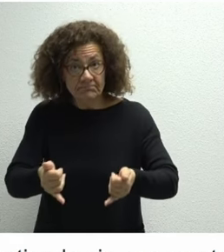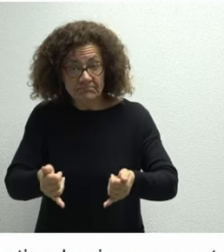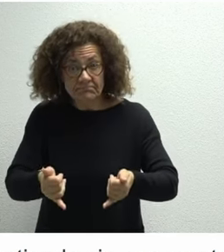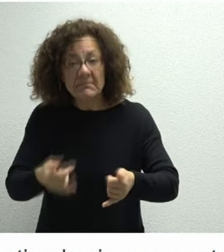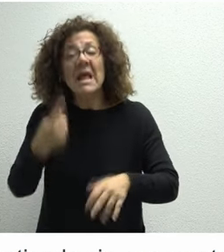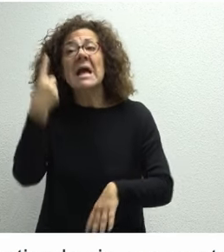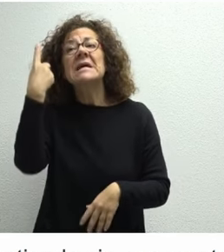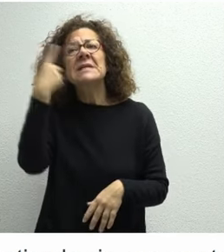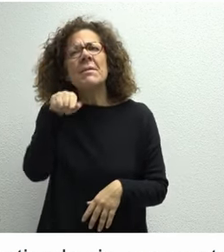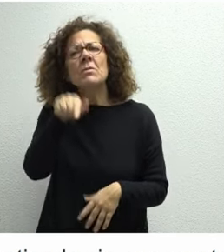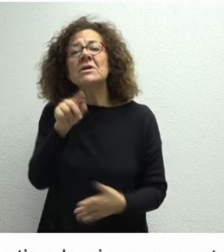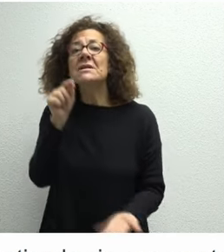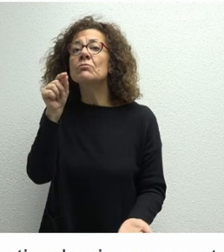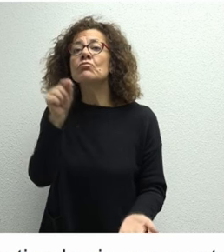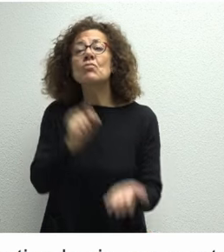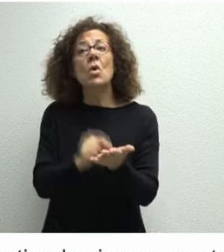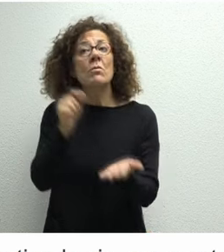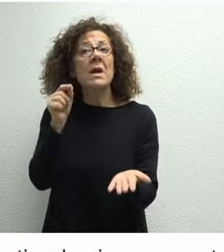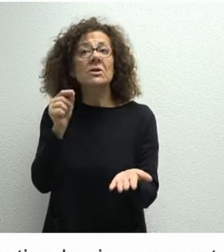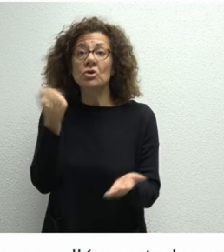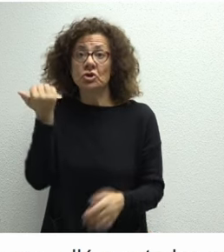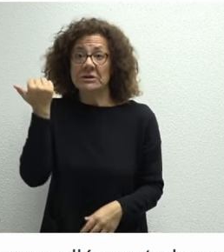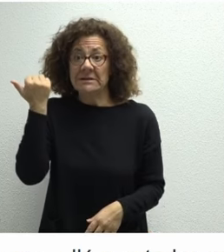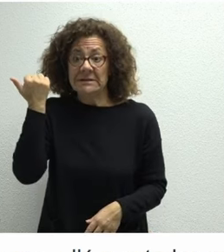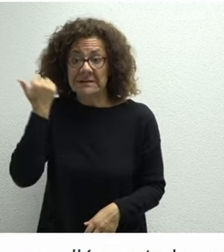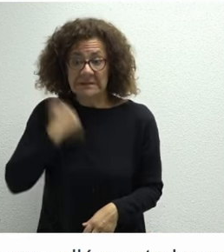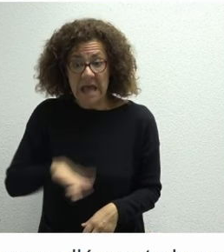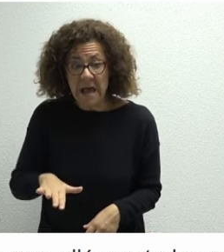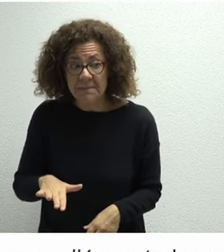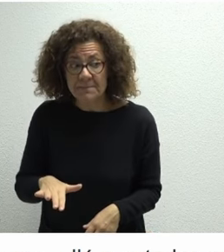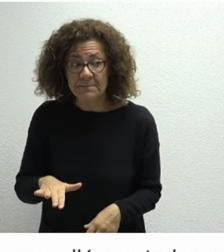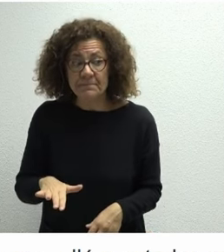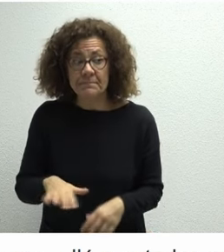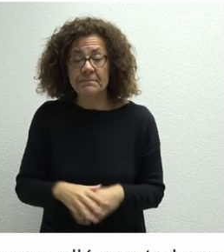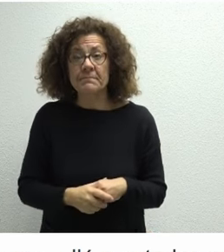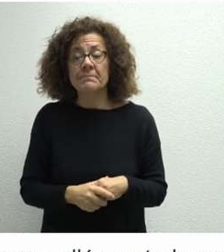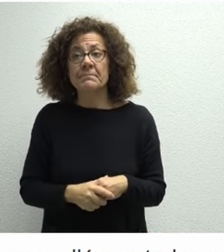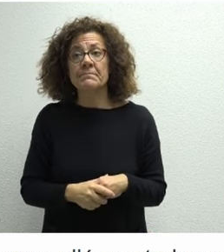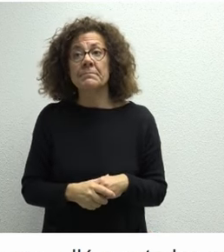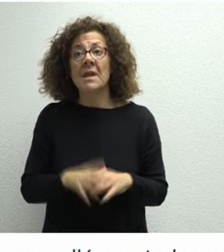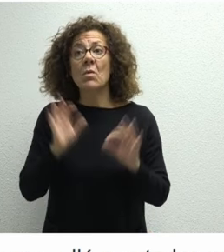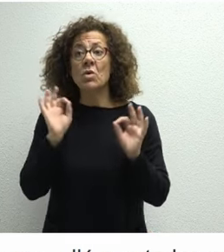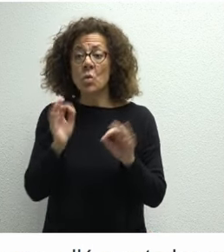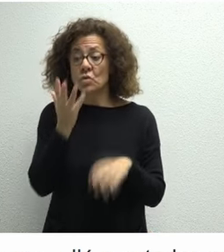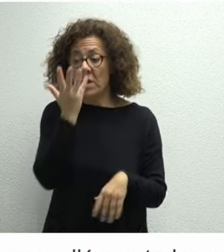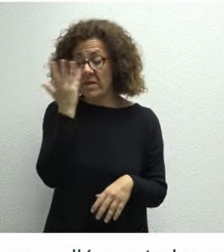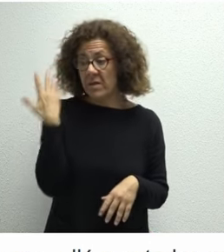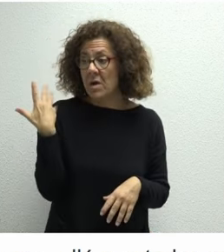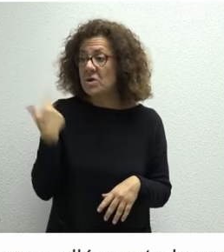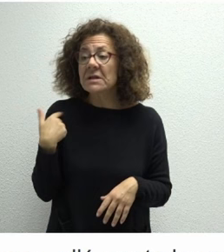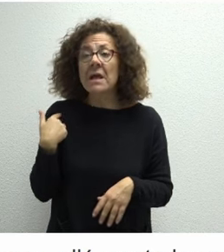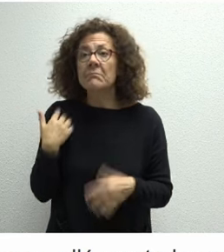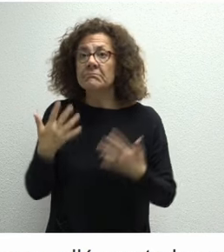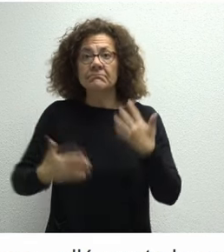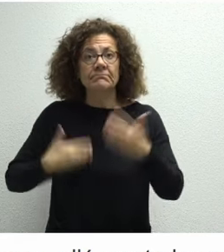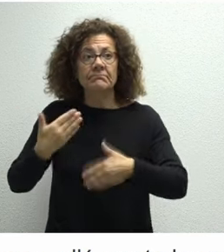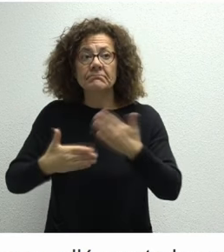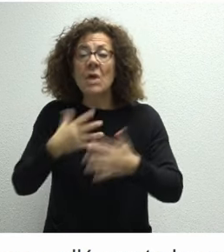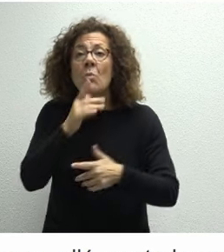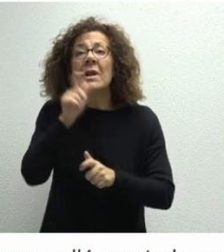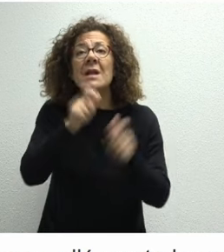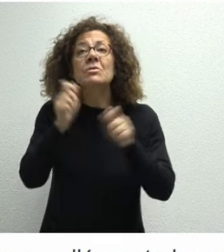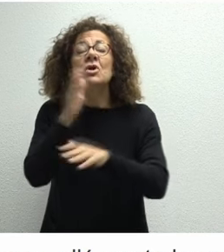sabíamos que era el momento ya el momento en el que nos pusimos hace 5 años de que no teníamos tiempo que perder porque las personas con